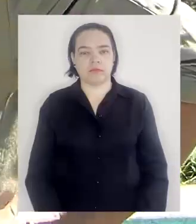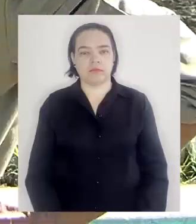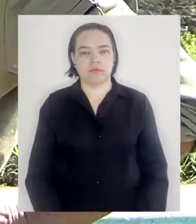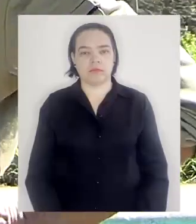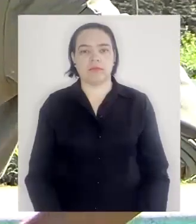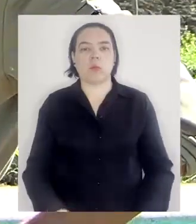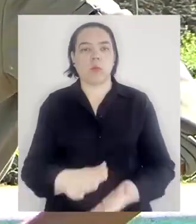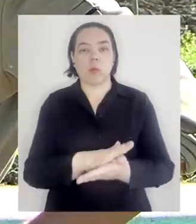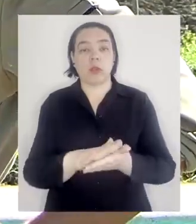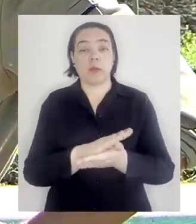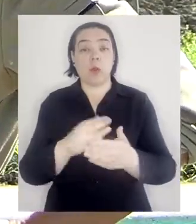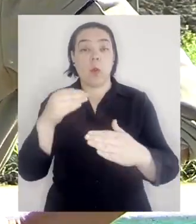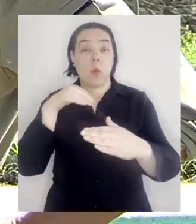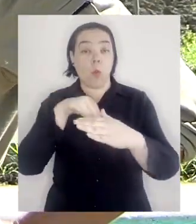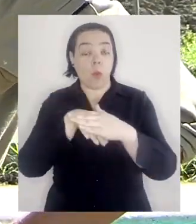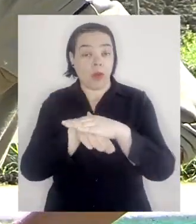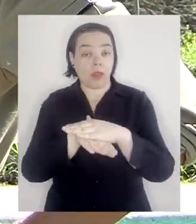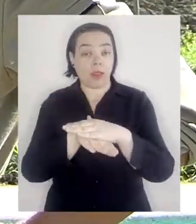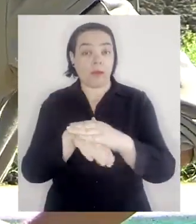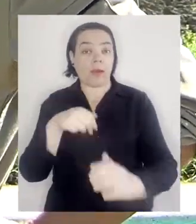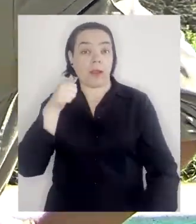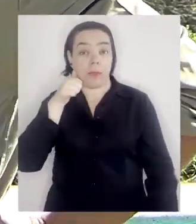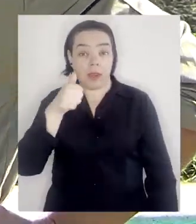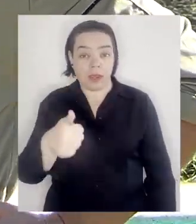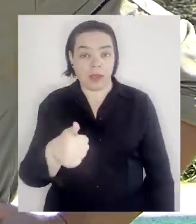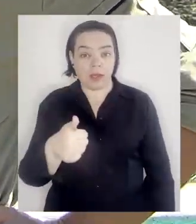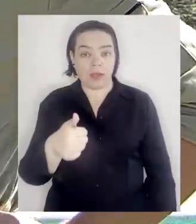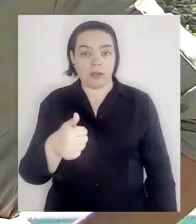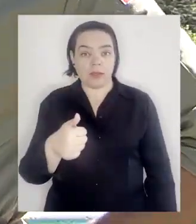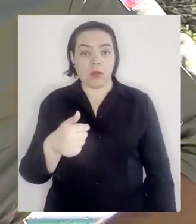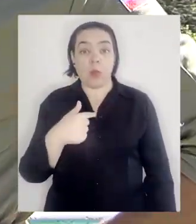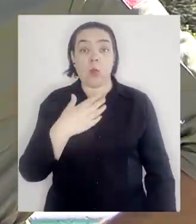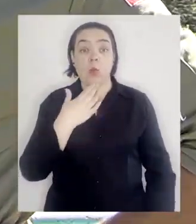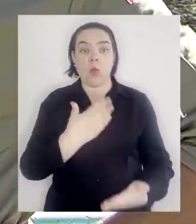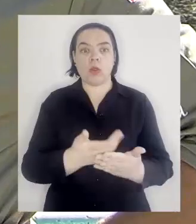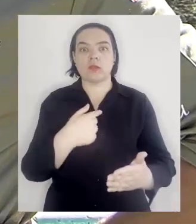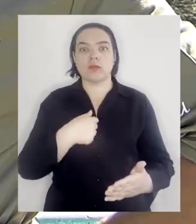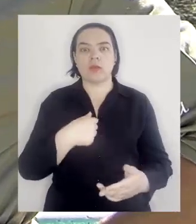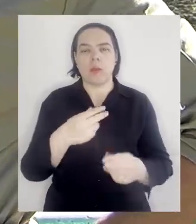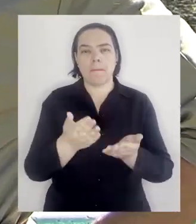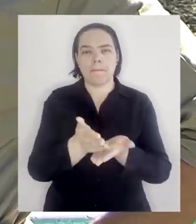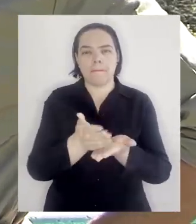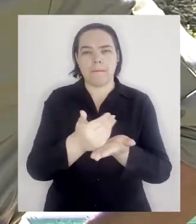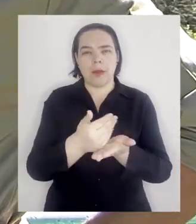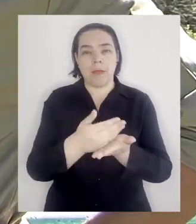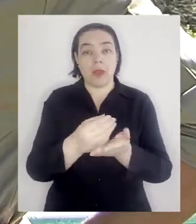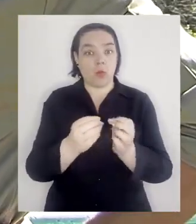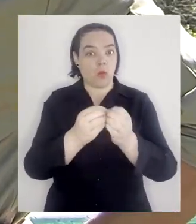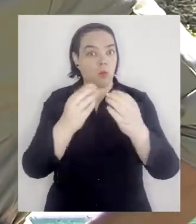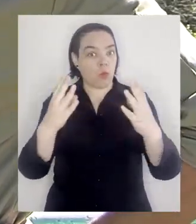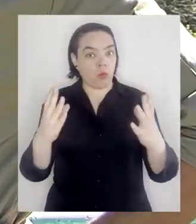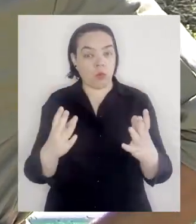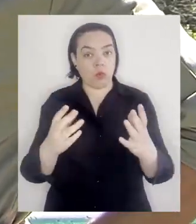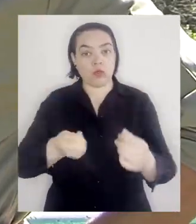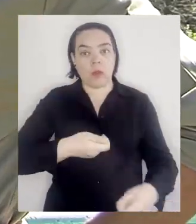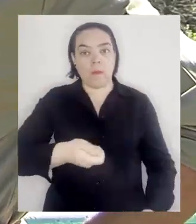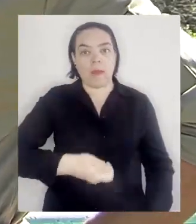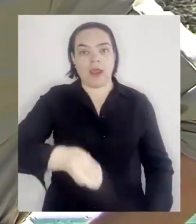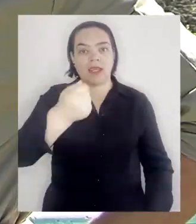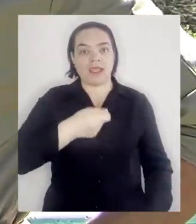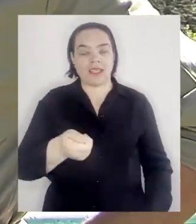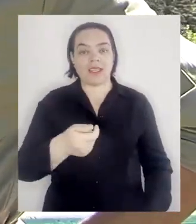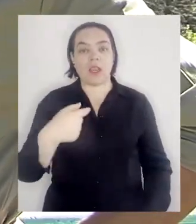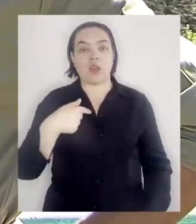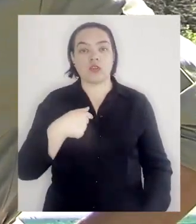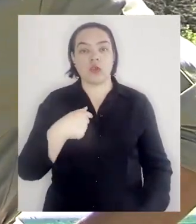me quedó. No, mejor prepararlo y lo guardas preparado. Cuando hago mucho panqueque, yo le congelo. Se congelo